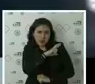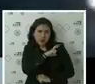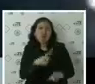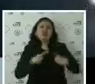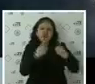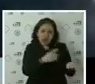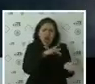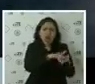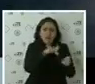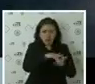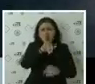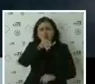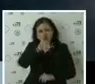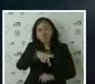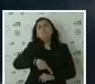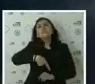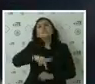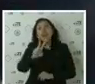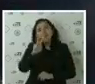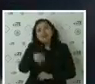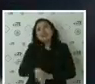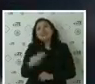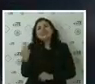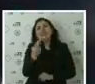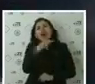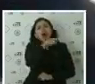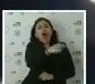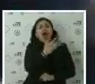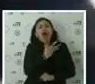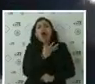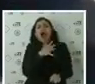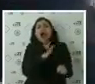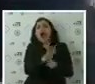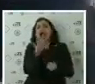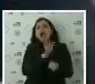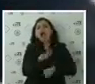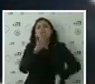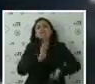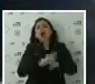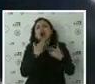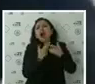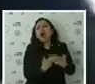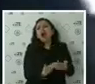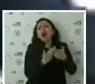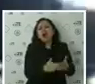se les da su apoyo, pero de cierta forma tienen más,